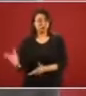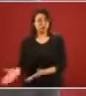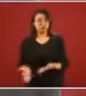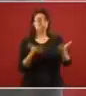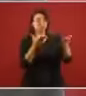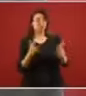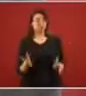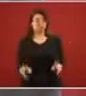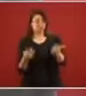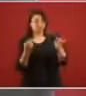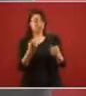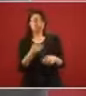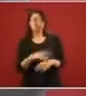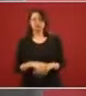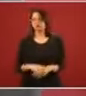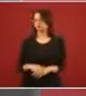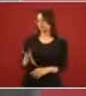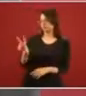Y dijeron no,